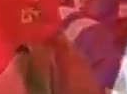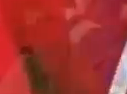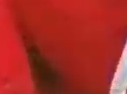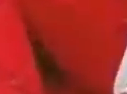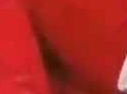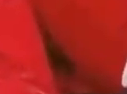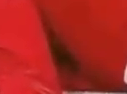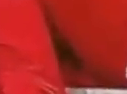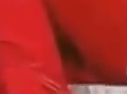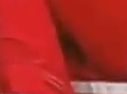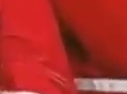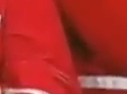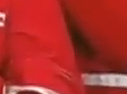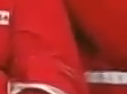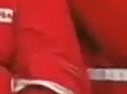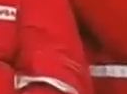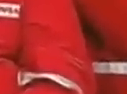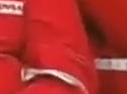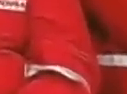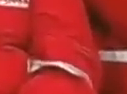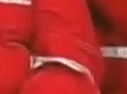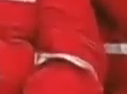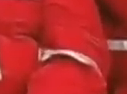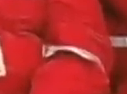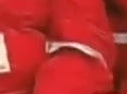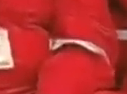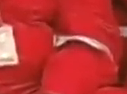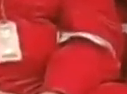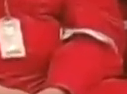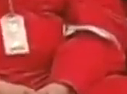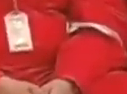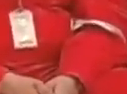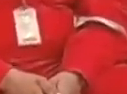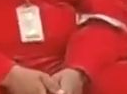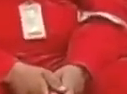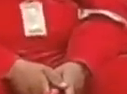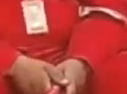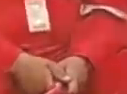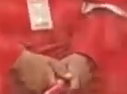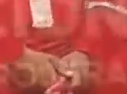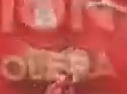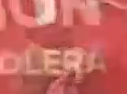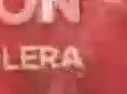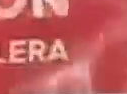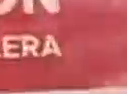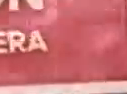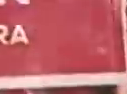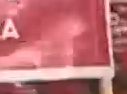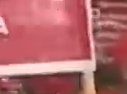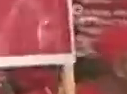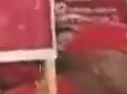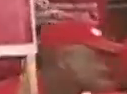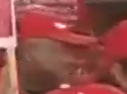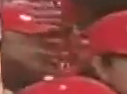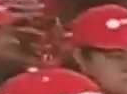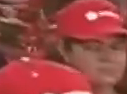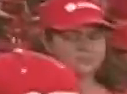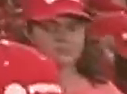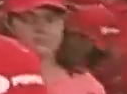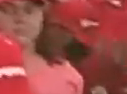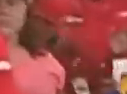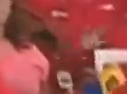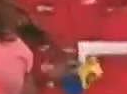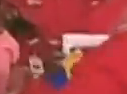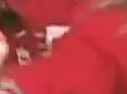Estado venezolano Nicolás Maduro más temprano a través de su cuenta en la red social Twitter. Hay que recordar que el sabotaje